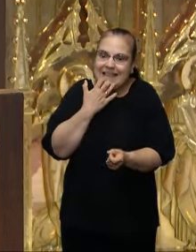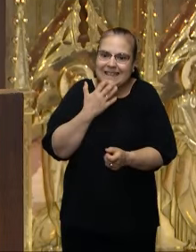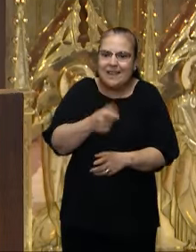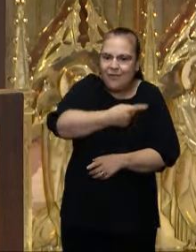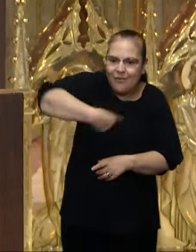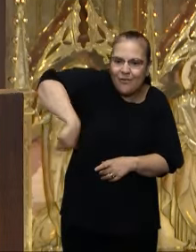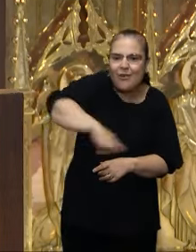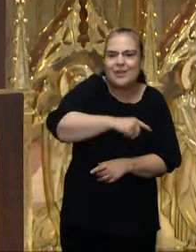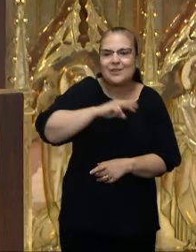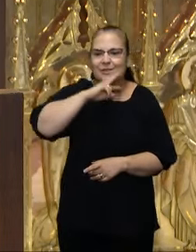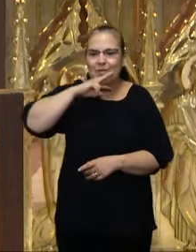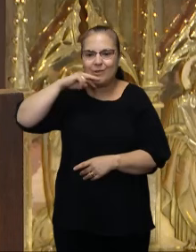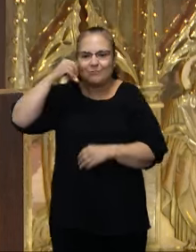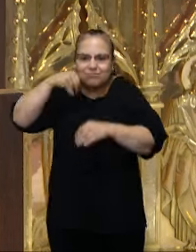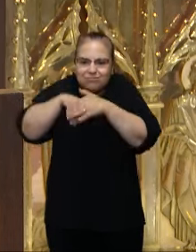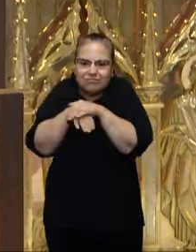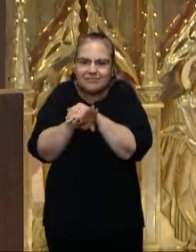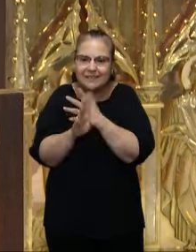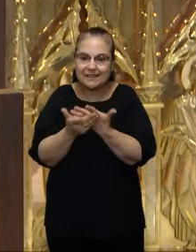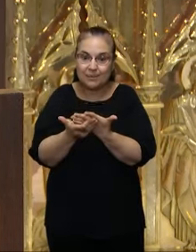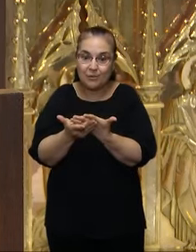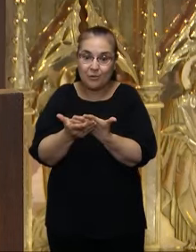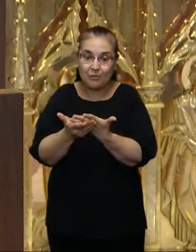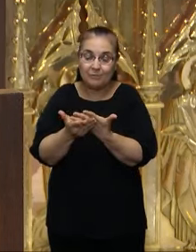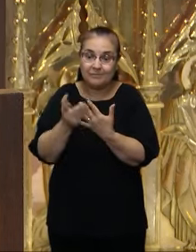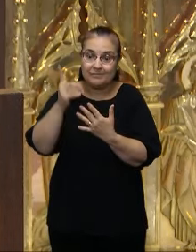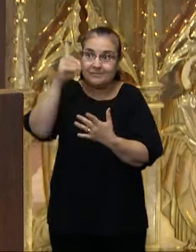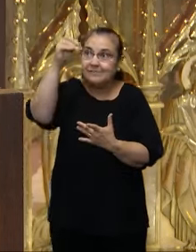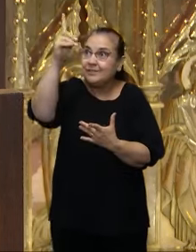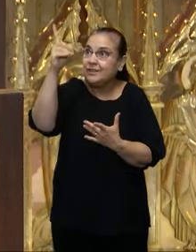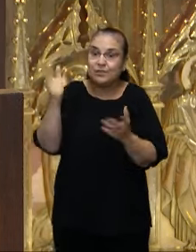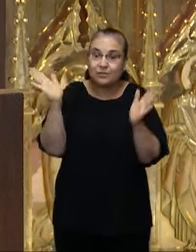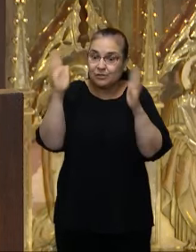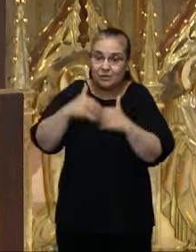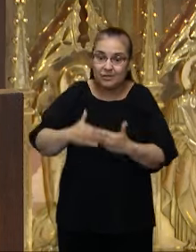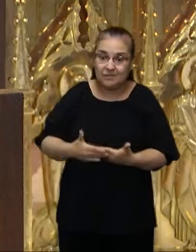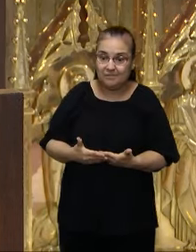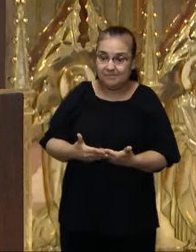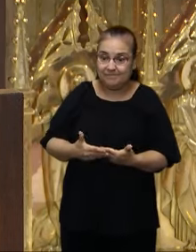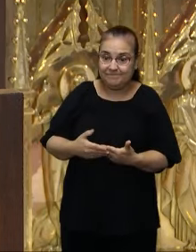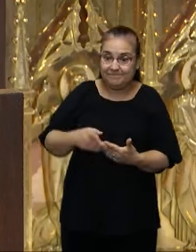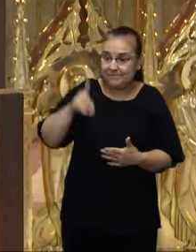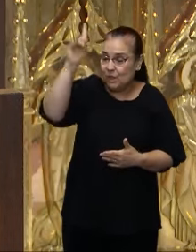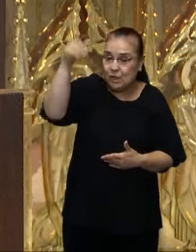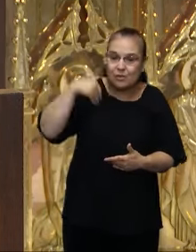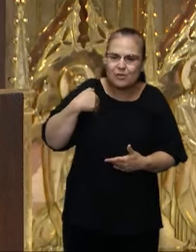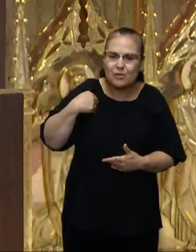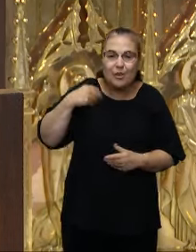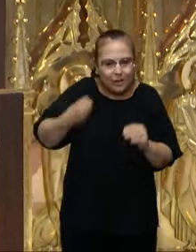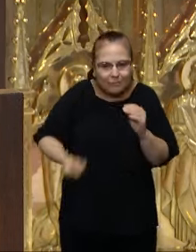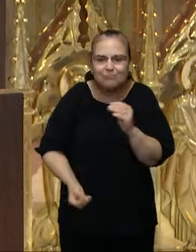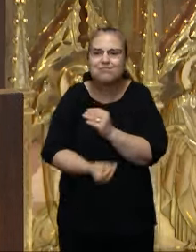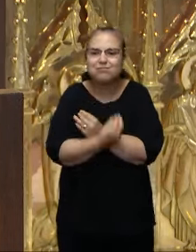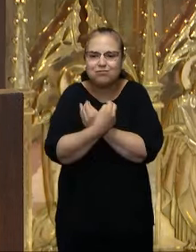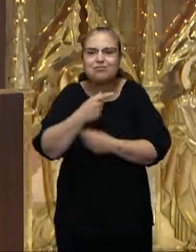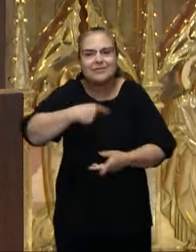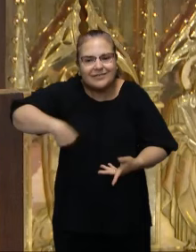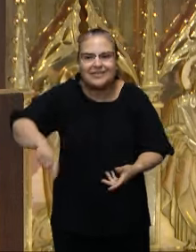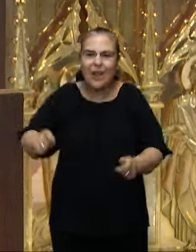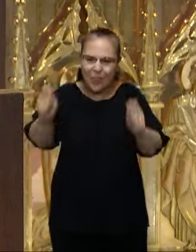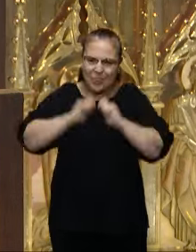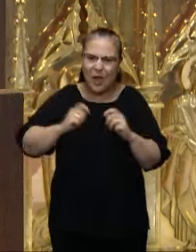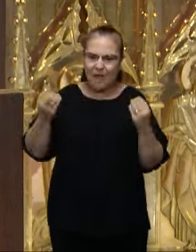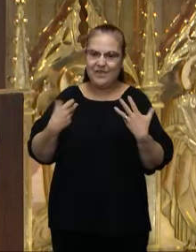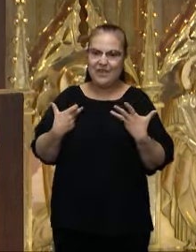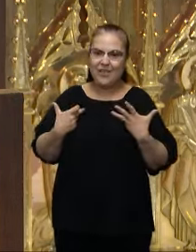tesoro no es Dios, el Dios que nos ha creado, el Dios que nos ha dado la vida, el Dios